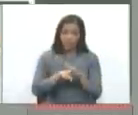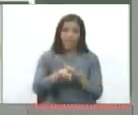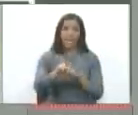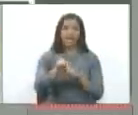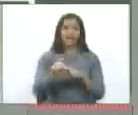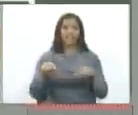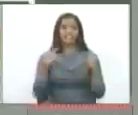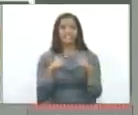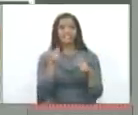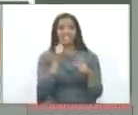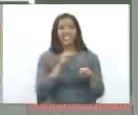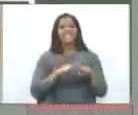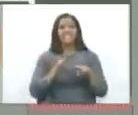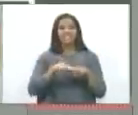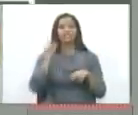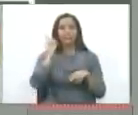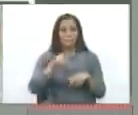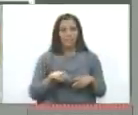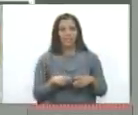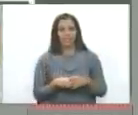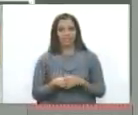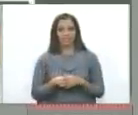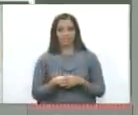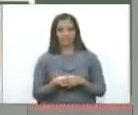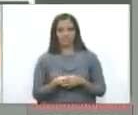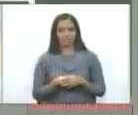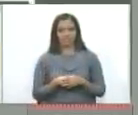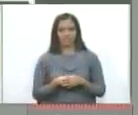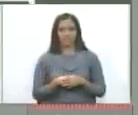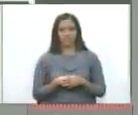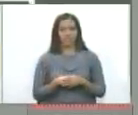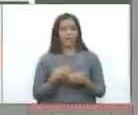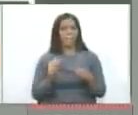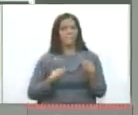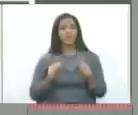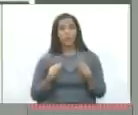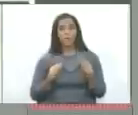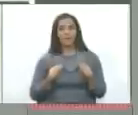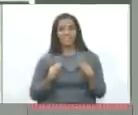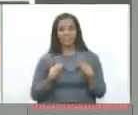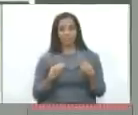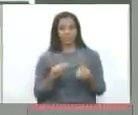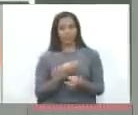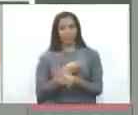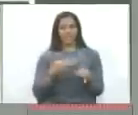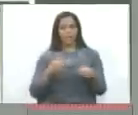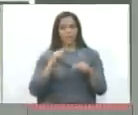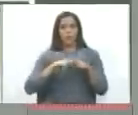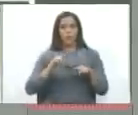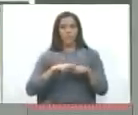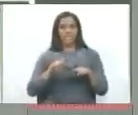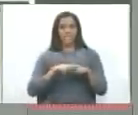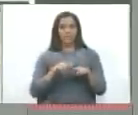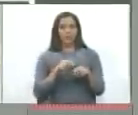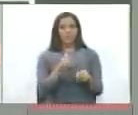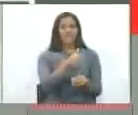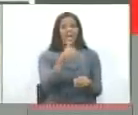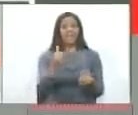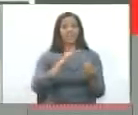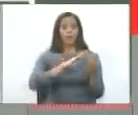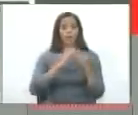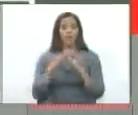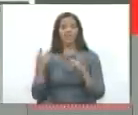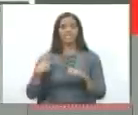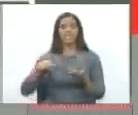¿Orquesta de quién? De niños también. Correcto. Una preocupación extraordinaria por los niños. Cada comuna tiene su centro